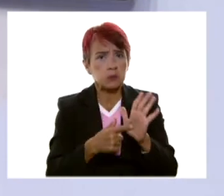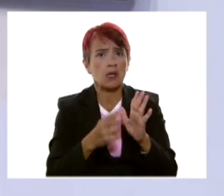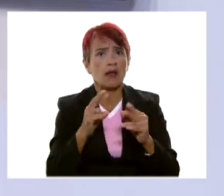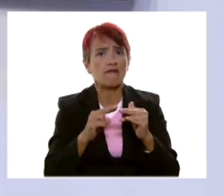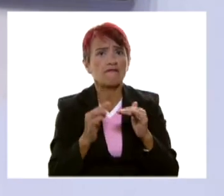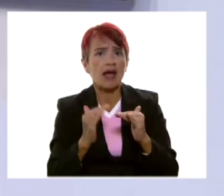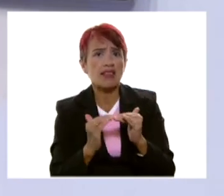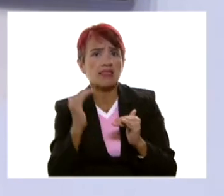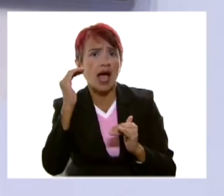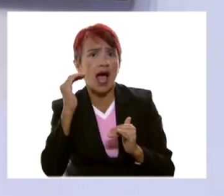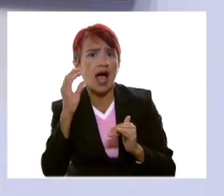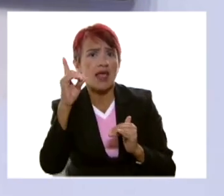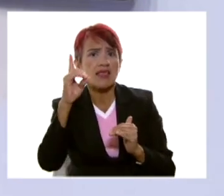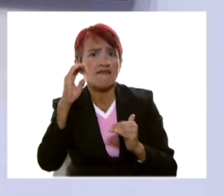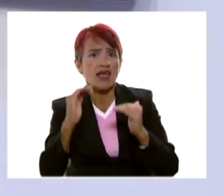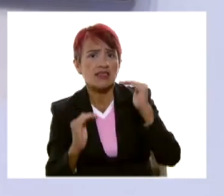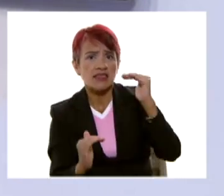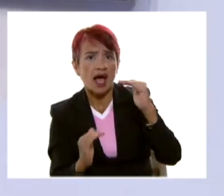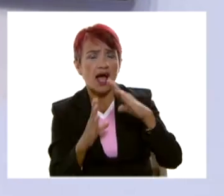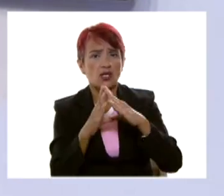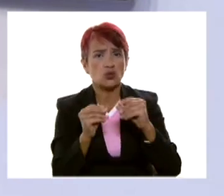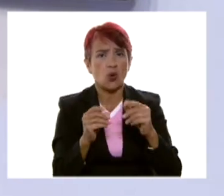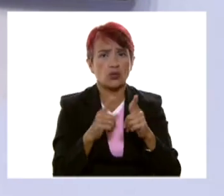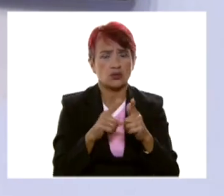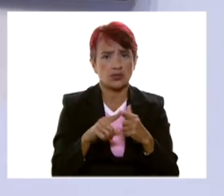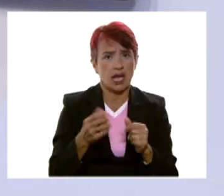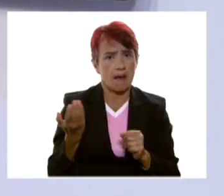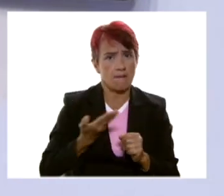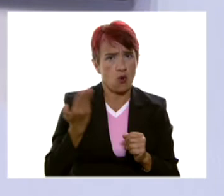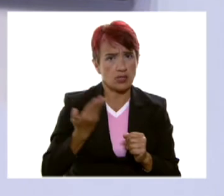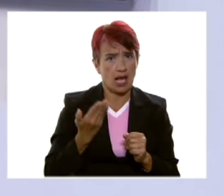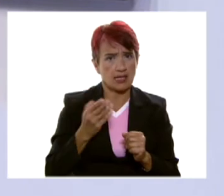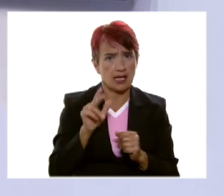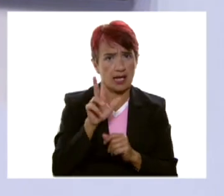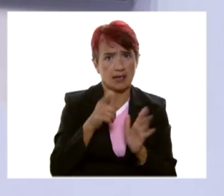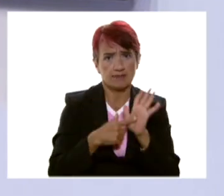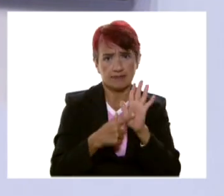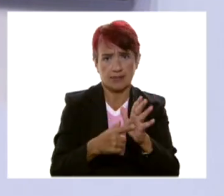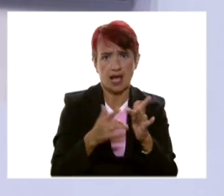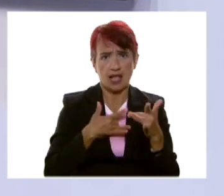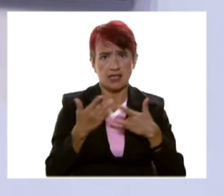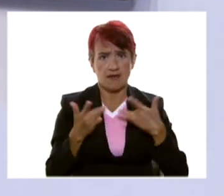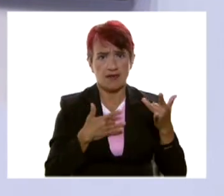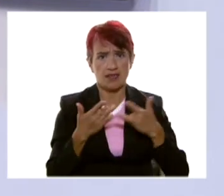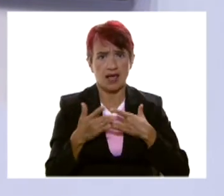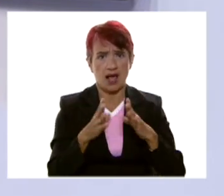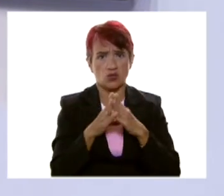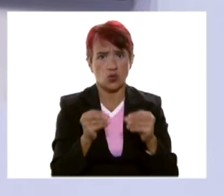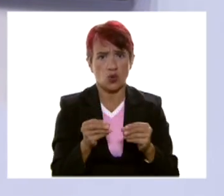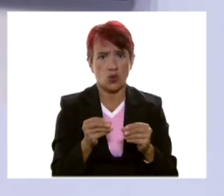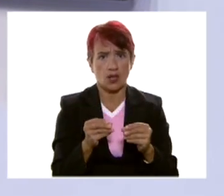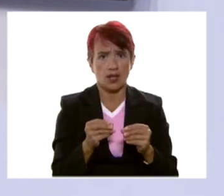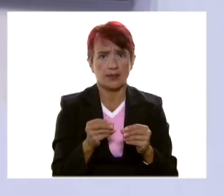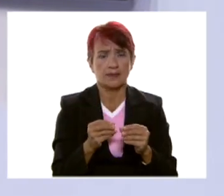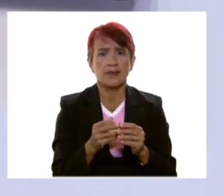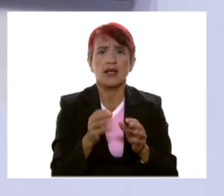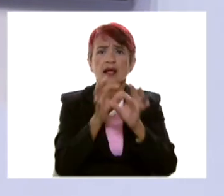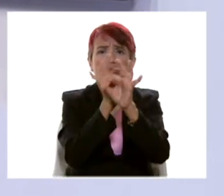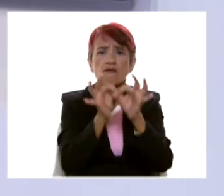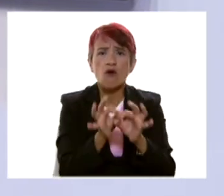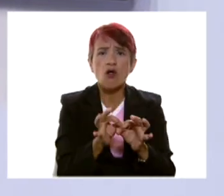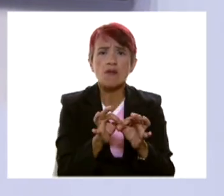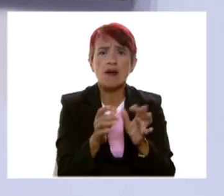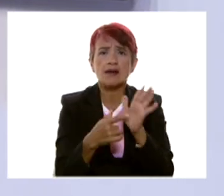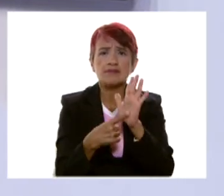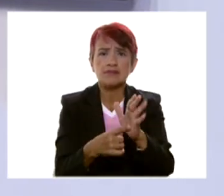o que puede haber sus ventajas, por supuesto. Para eso es necesario que le mostremos estas actividades y que le mostremos a través de imágenes